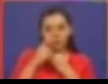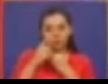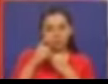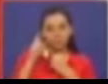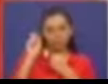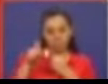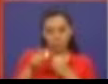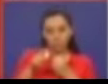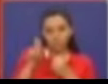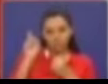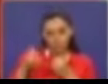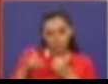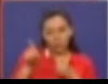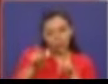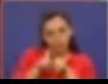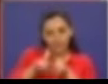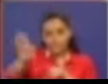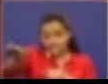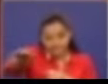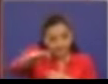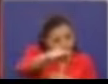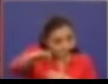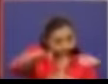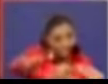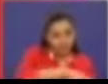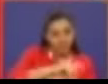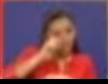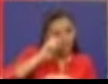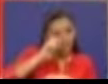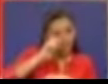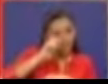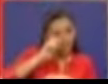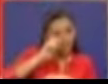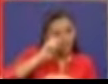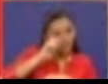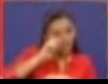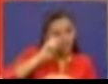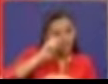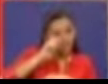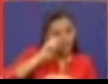un poquito la memoria a los social cristianos.